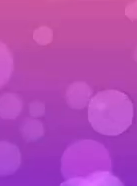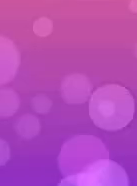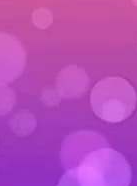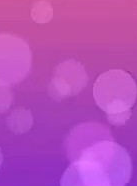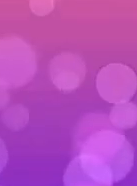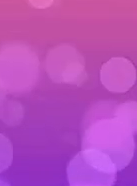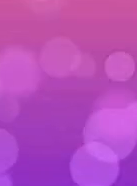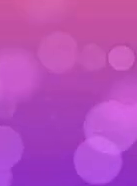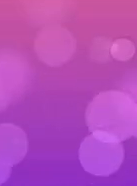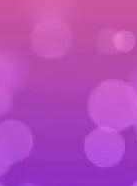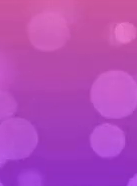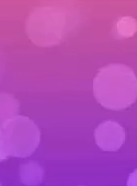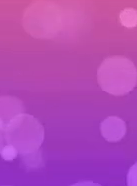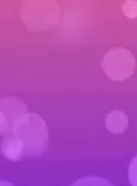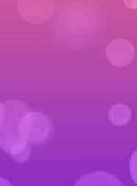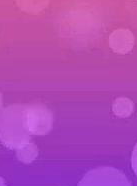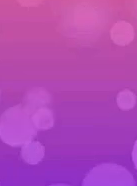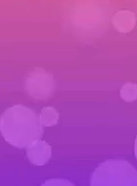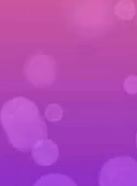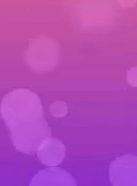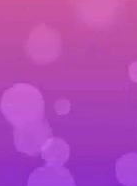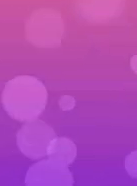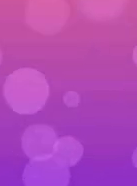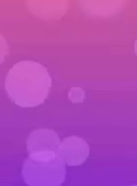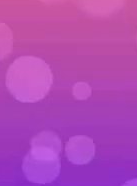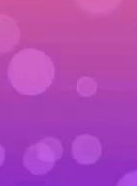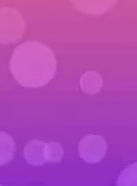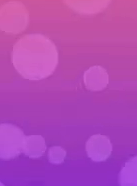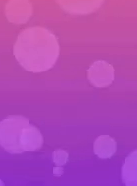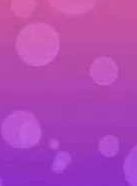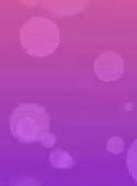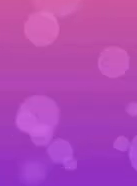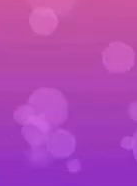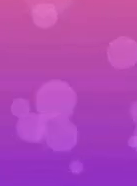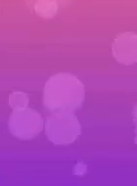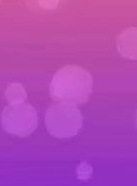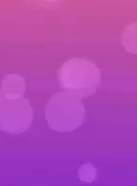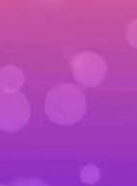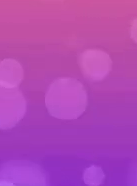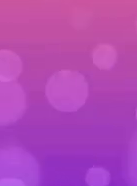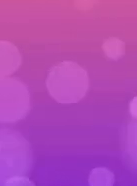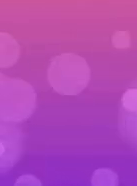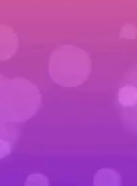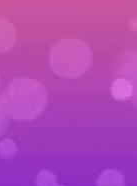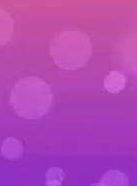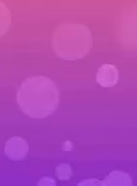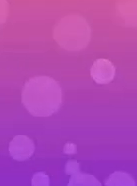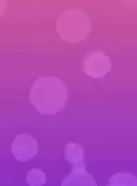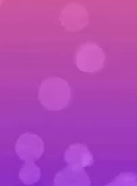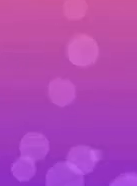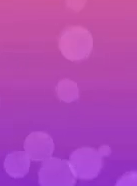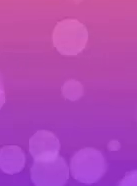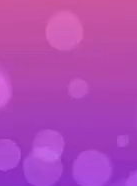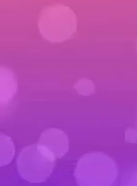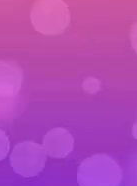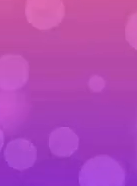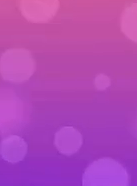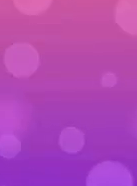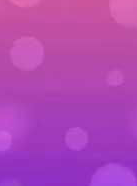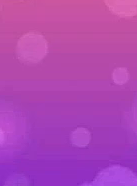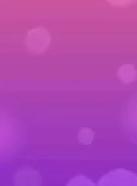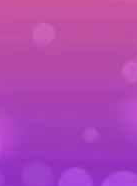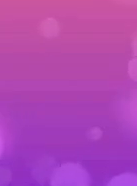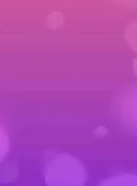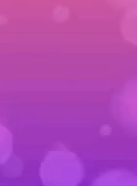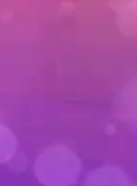Siento en mí la emoción, mucha suerte tendré. Bienvenidos al sorteo Loto. ¡Loto! ¡Te cambia la